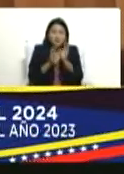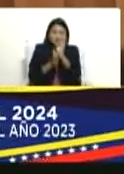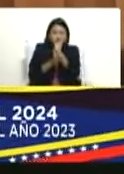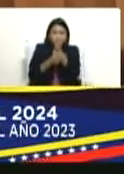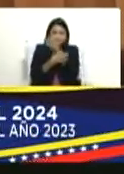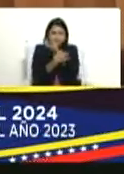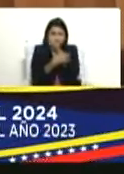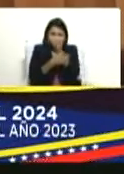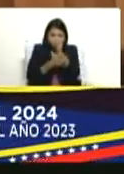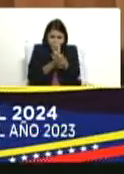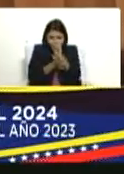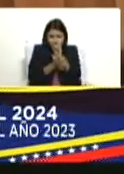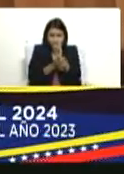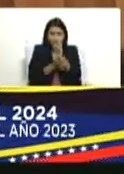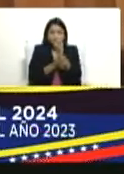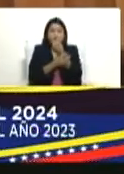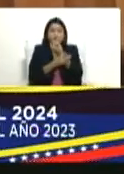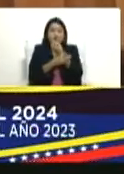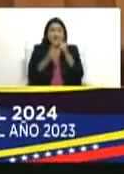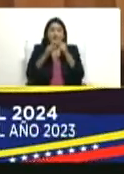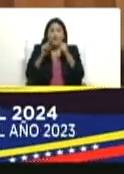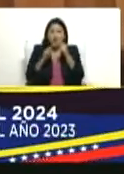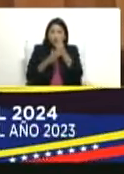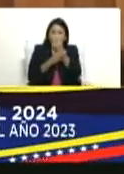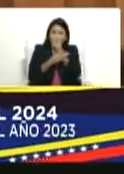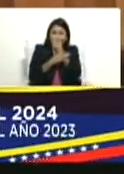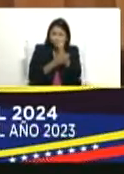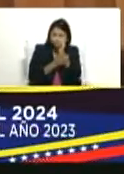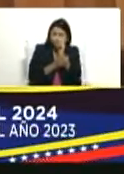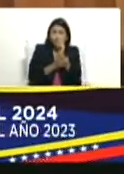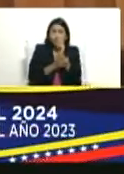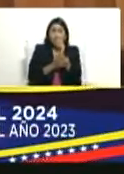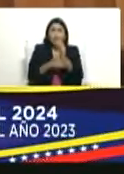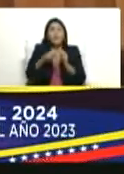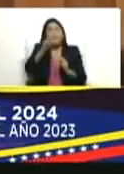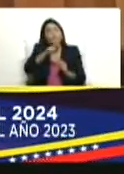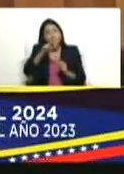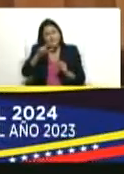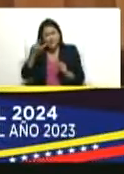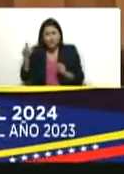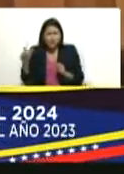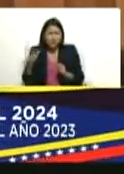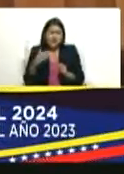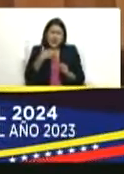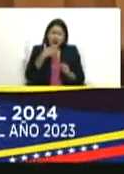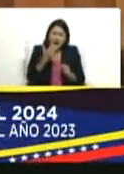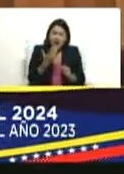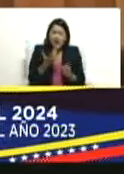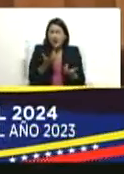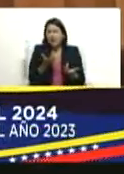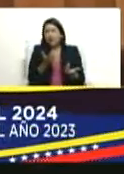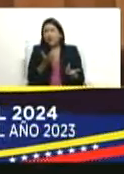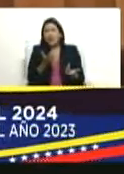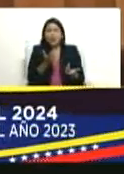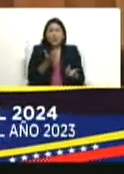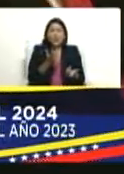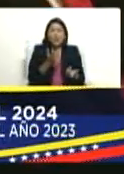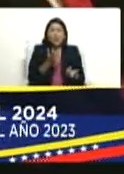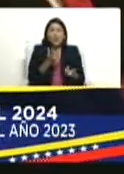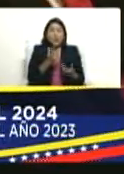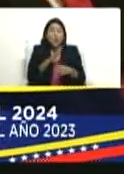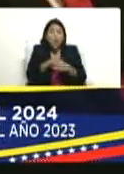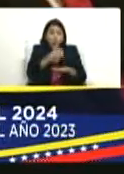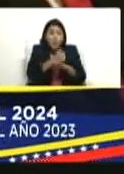confinar en los hogares a quienes hayan incurrido en delitos menores o no violentos, sobre